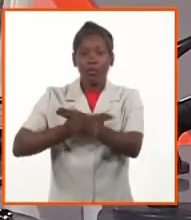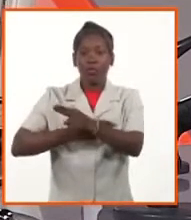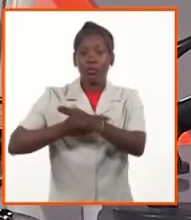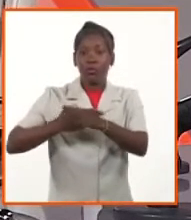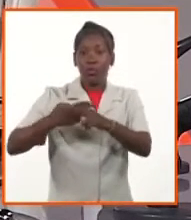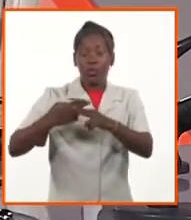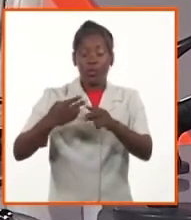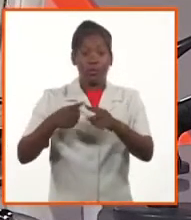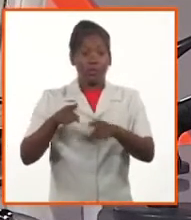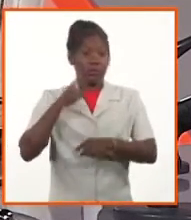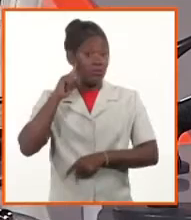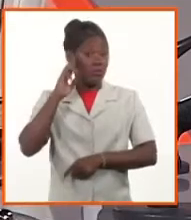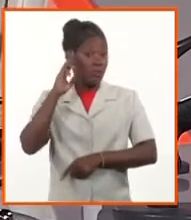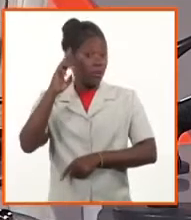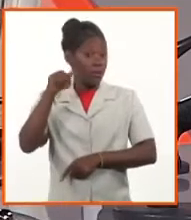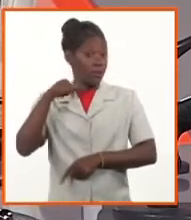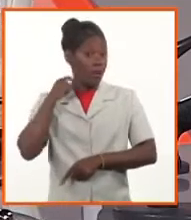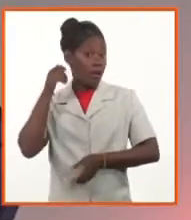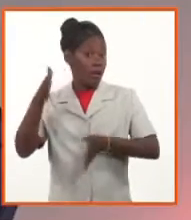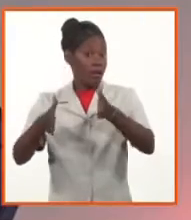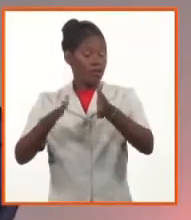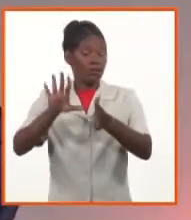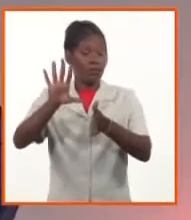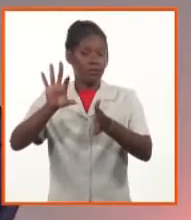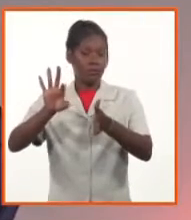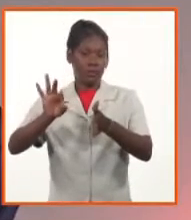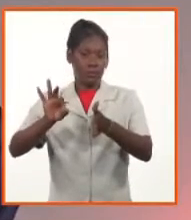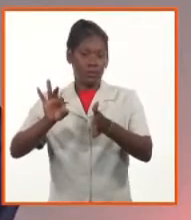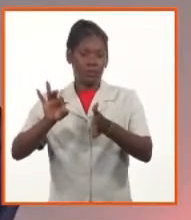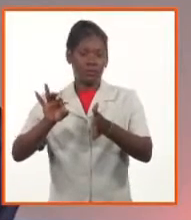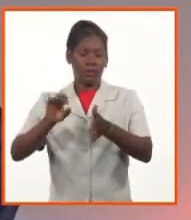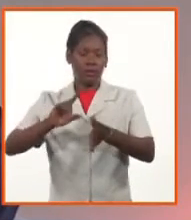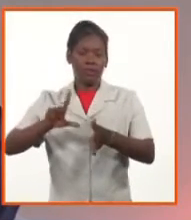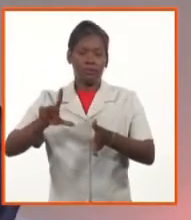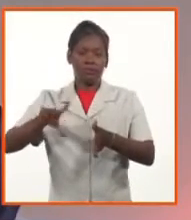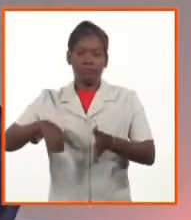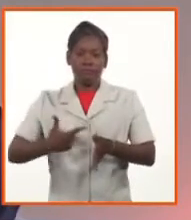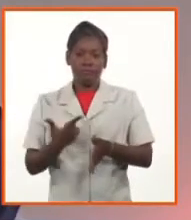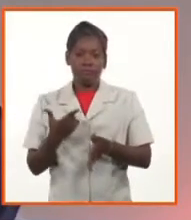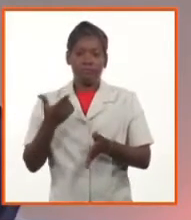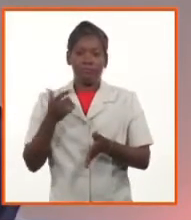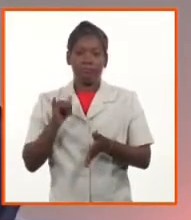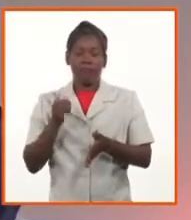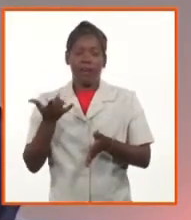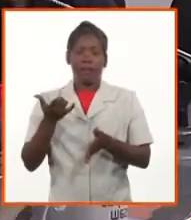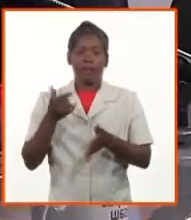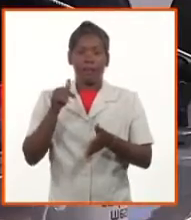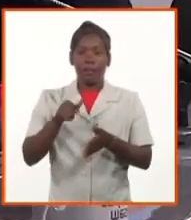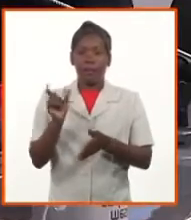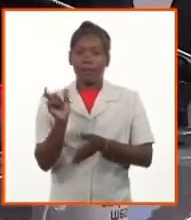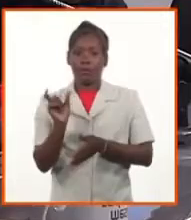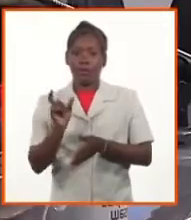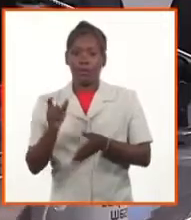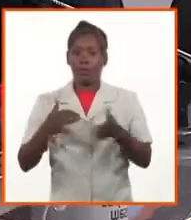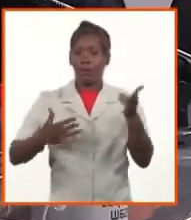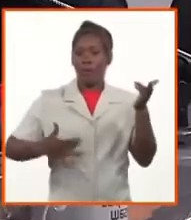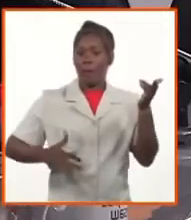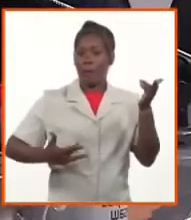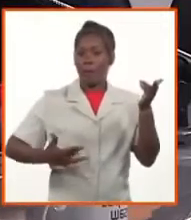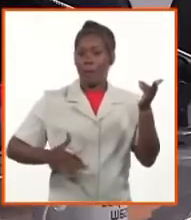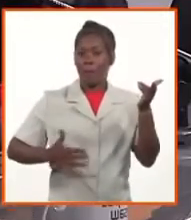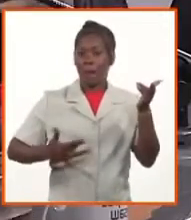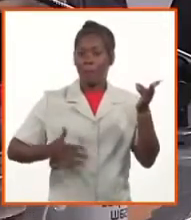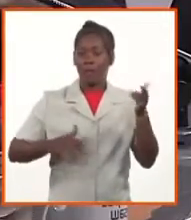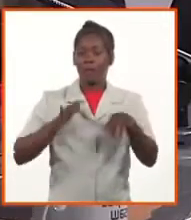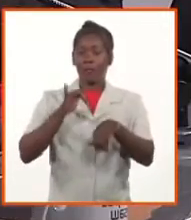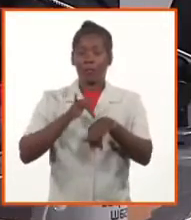que este año estamos en el 50 aniversario también del movimiento de la Nueva Trova. ¿Y cómo eso se resume hoy en la acción, en